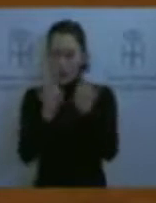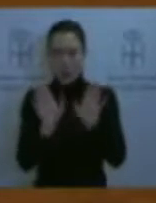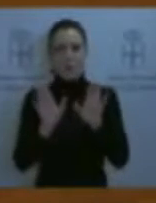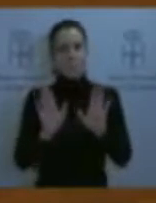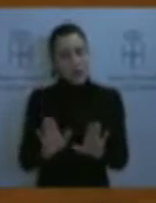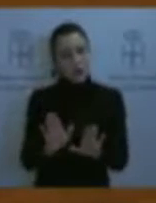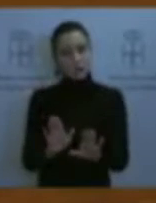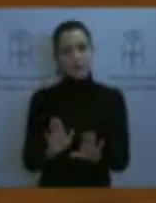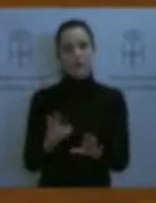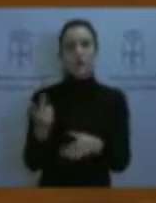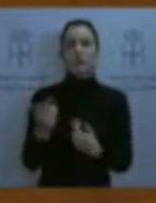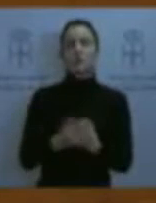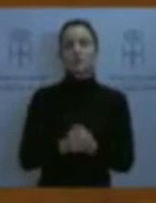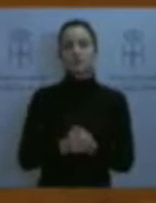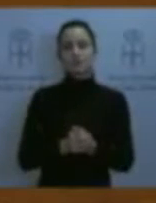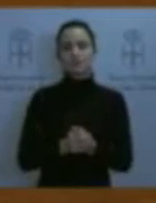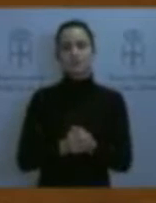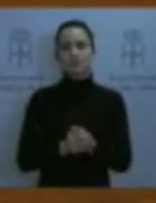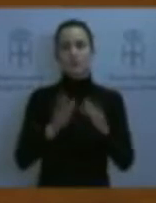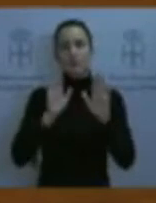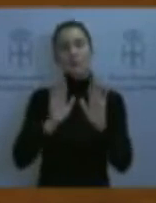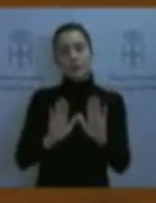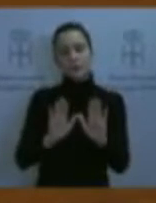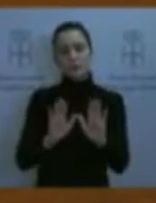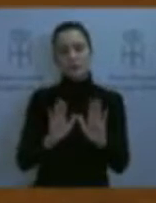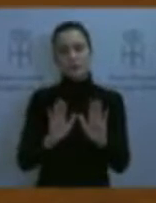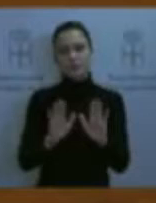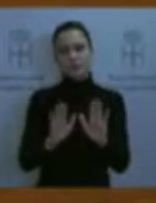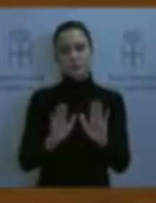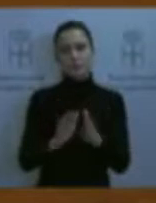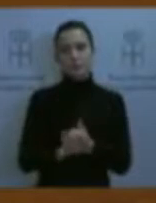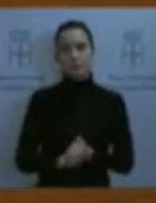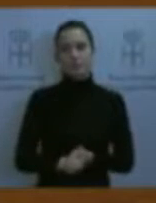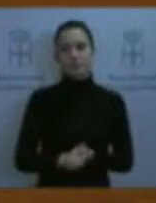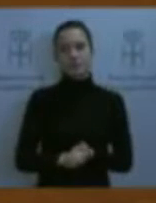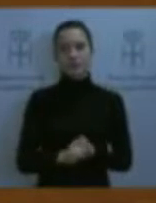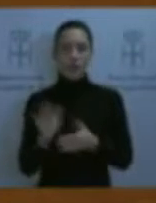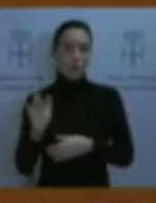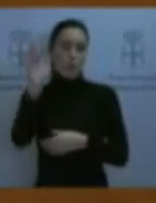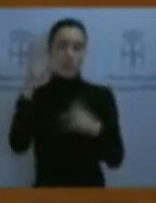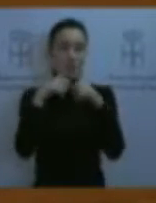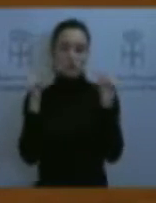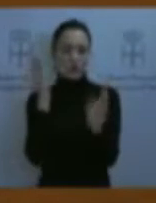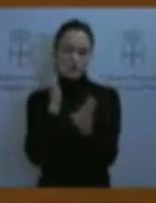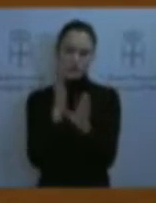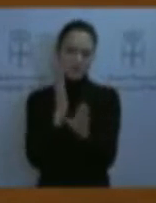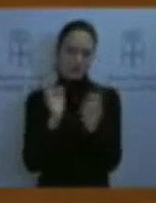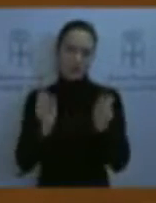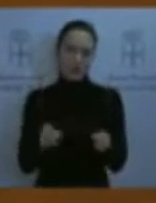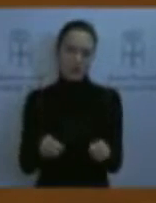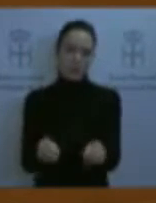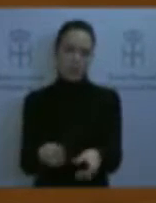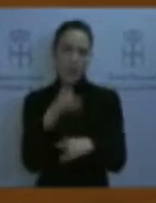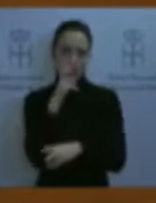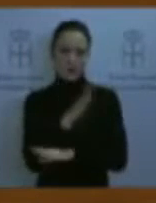están dejando como un tizón el monte y el campo asturianos. En cuanto... Esta ya es la